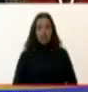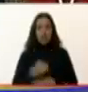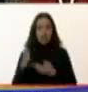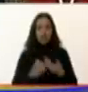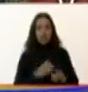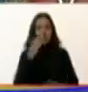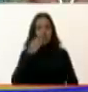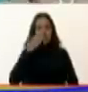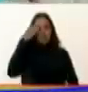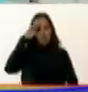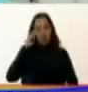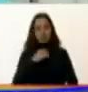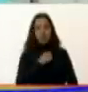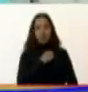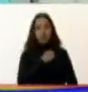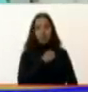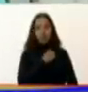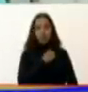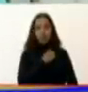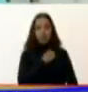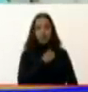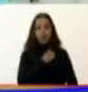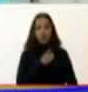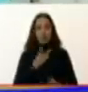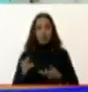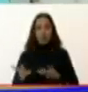Cuba, camarada cubana, bienvenida.